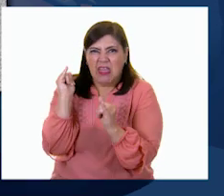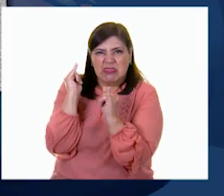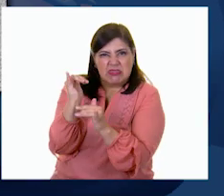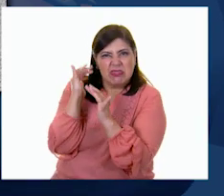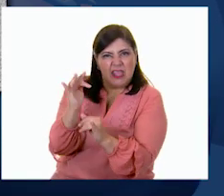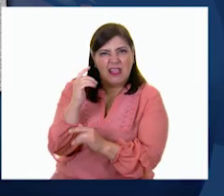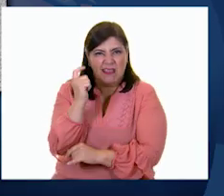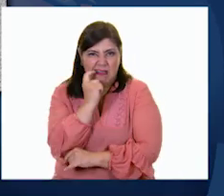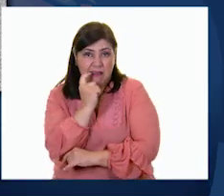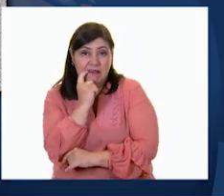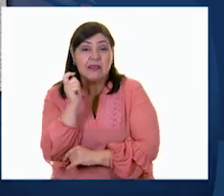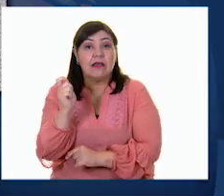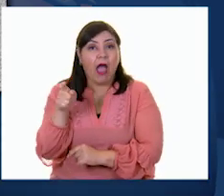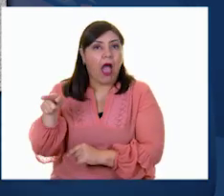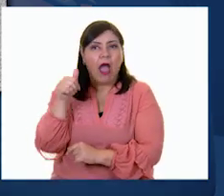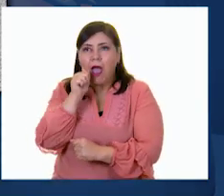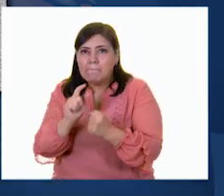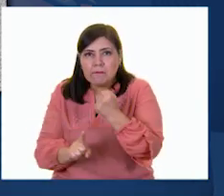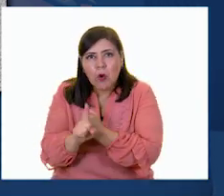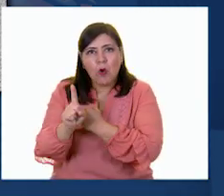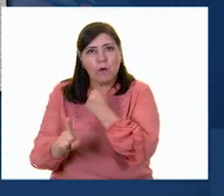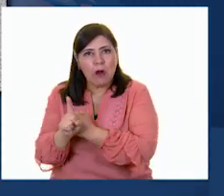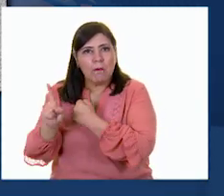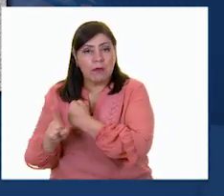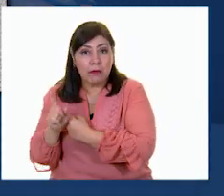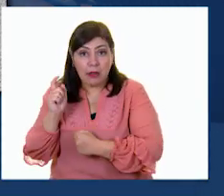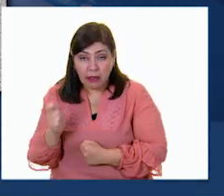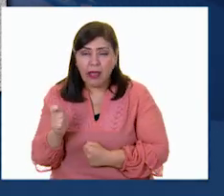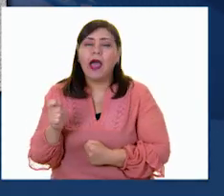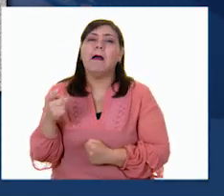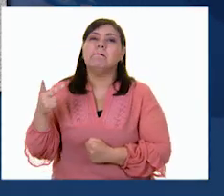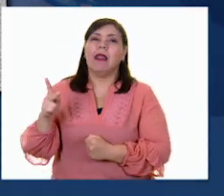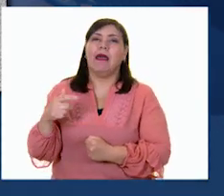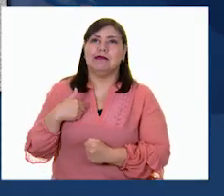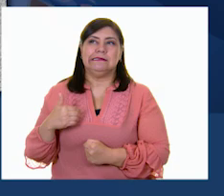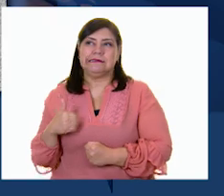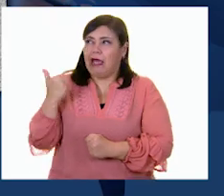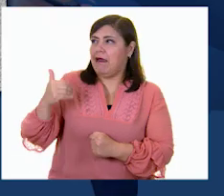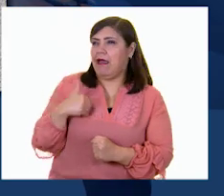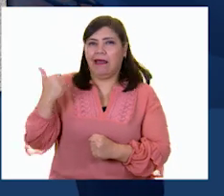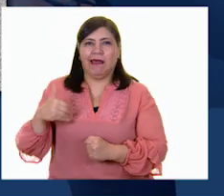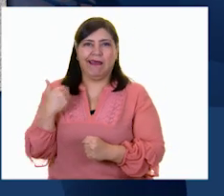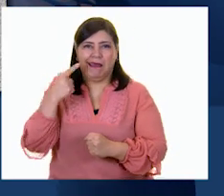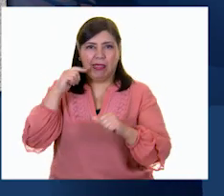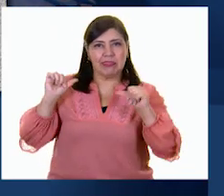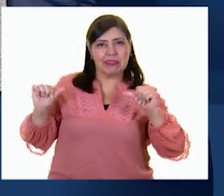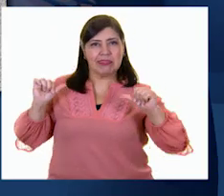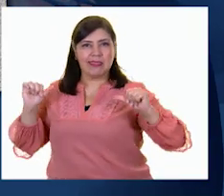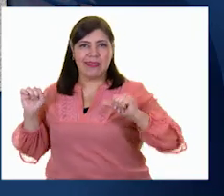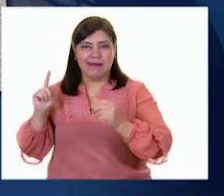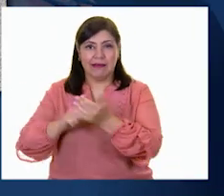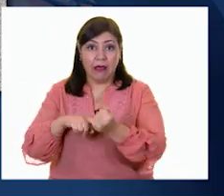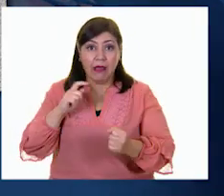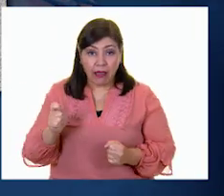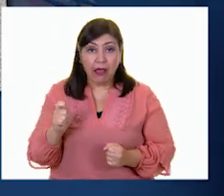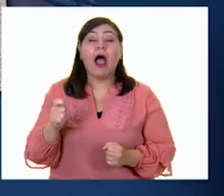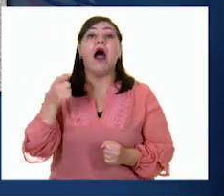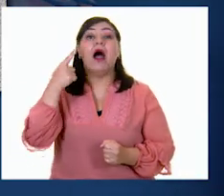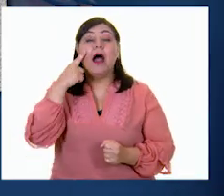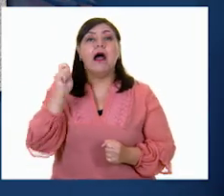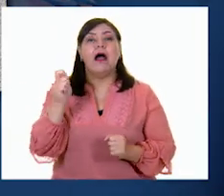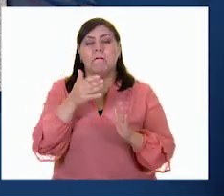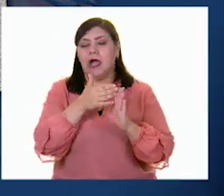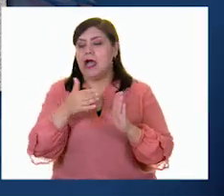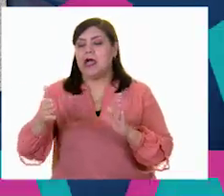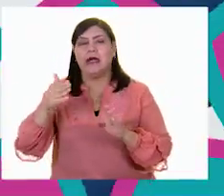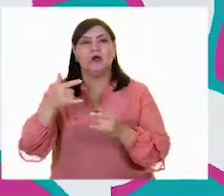tramposo que suele meterse en problemas, aunque tiende a salirse con la suya. La historia se desarrolla durante los últimos años